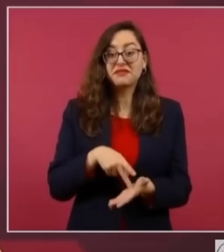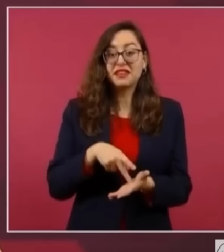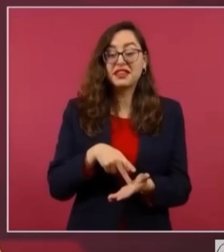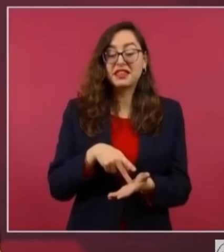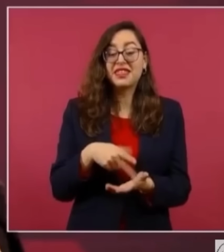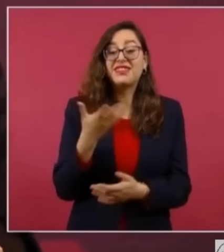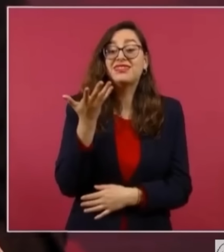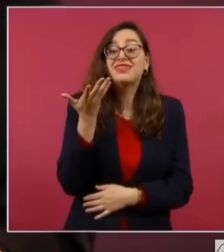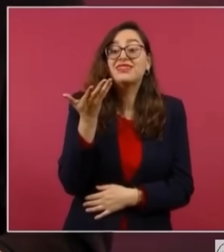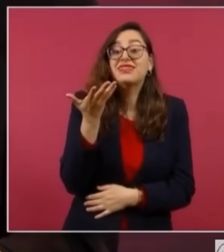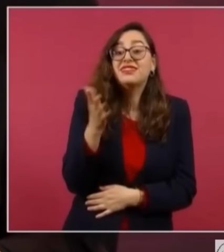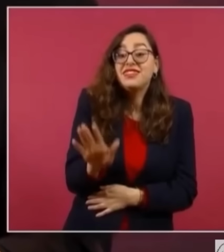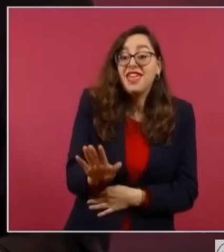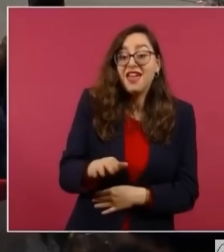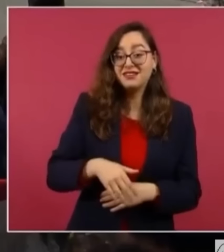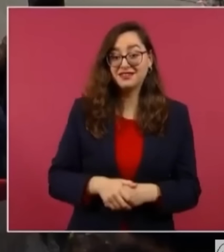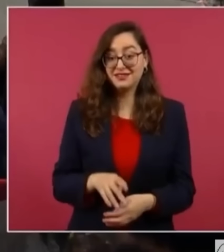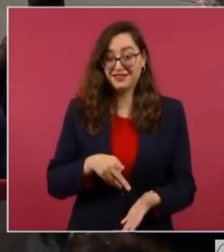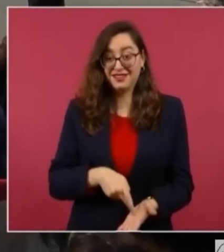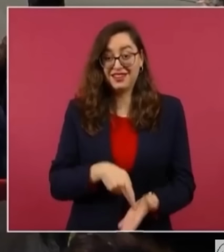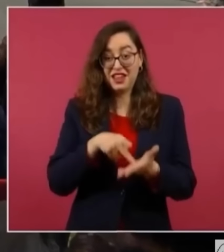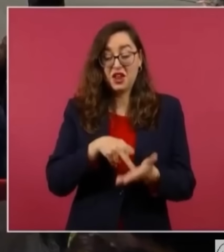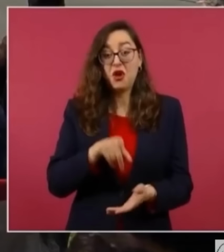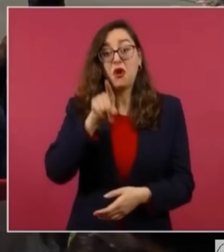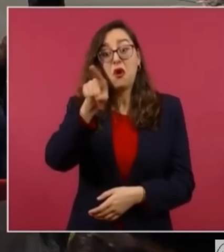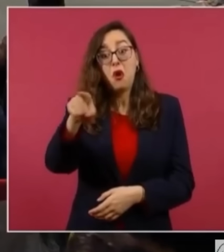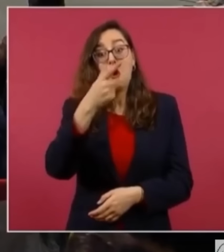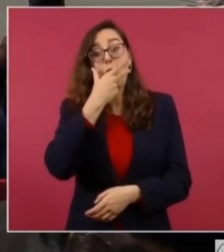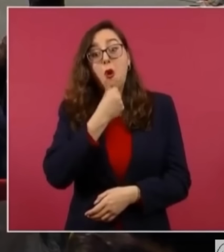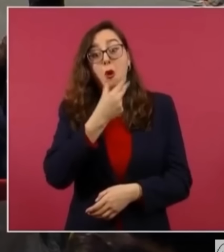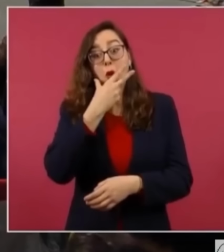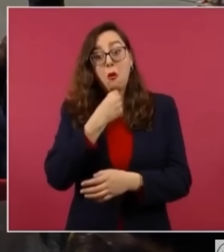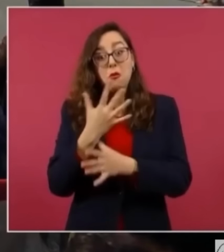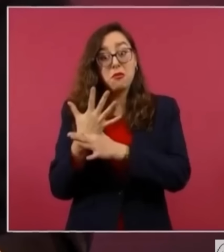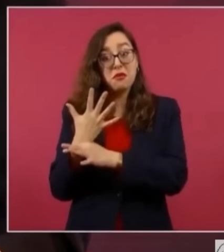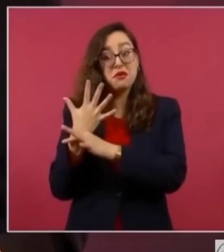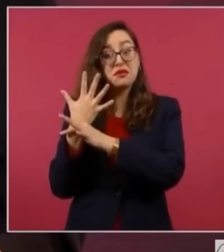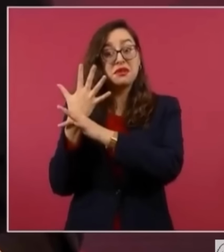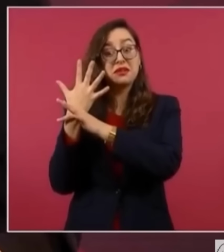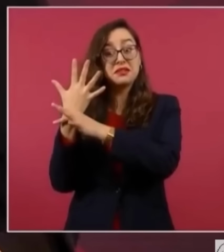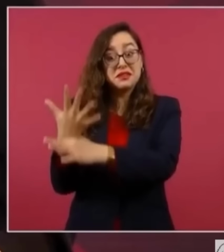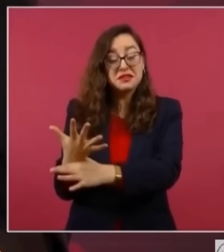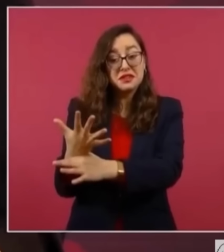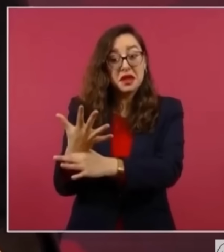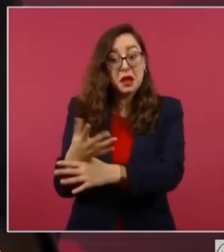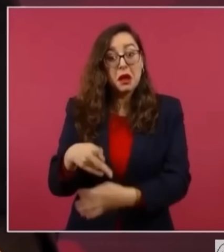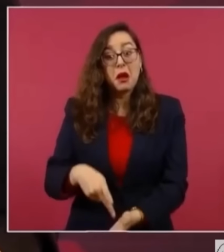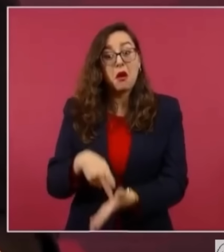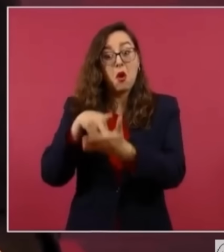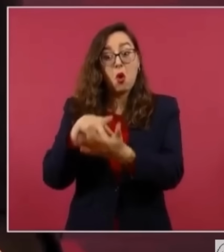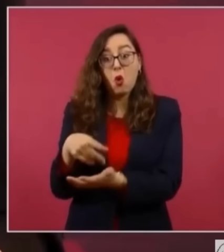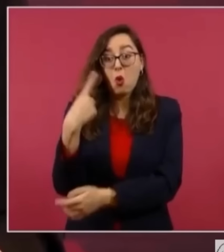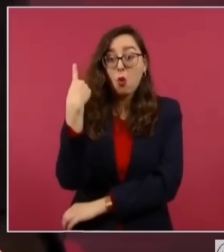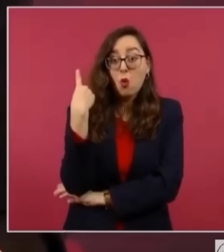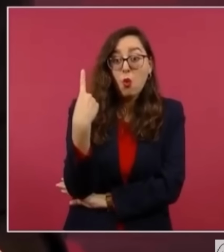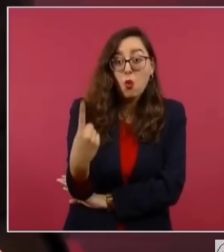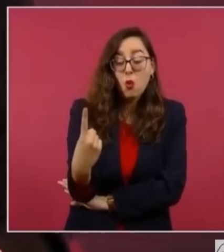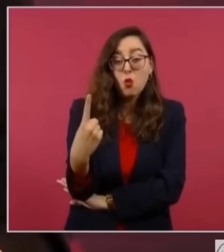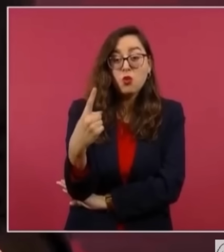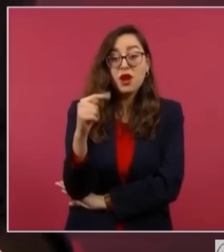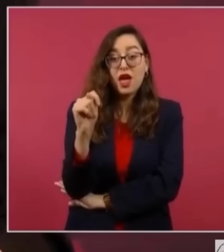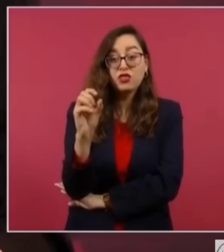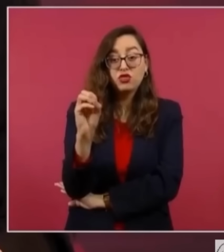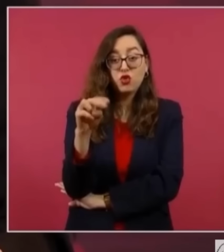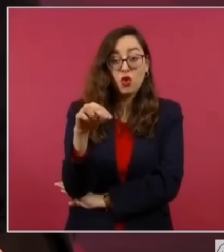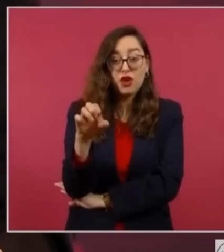Y el Señor dice que los 10,000 billetes pesan